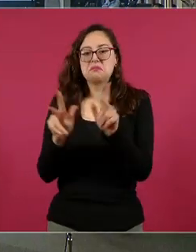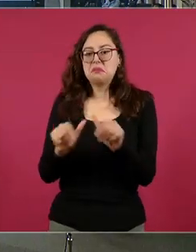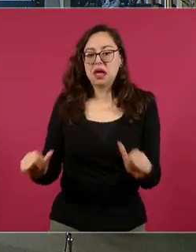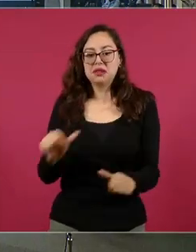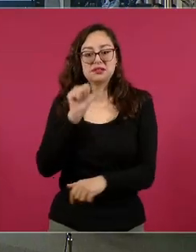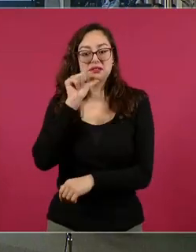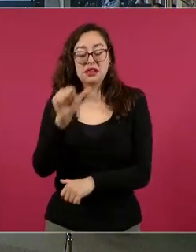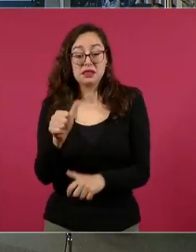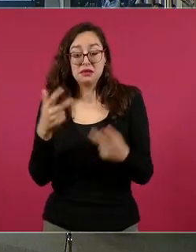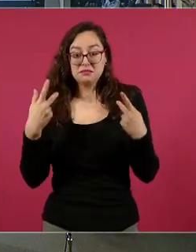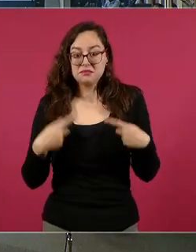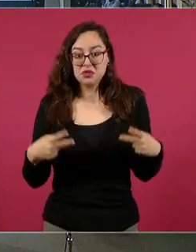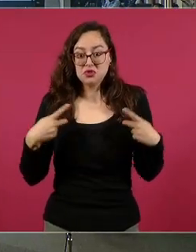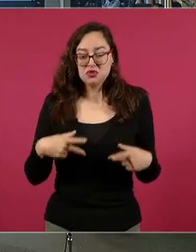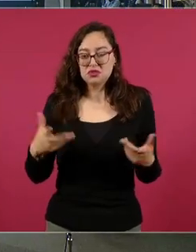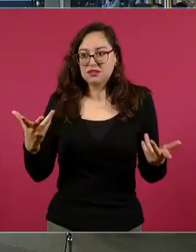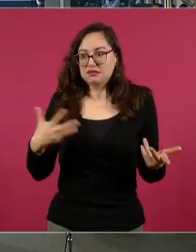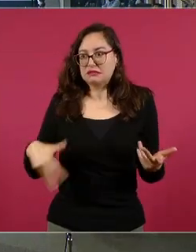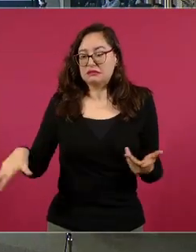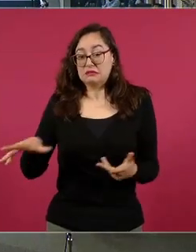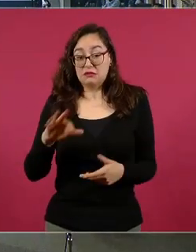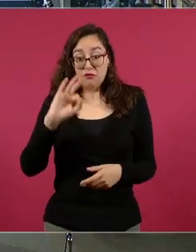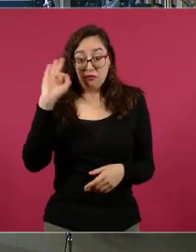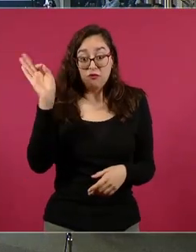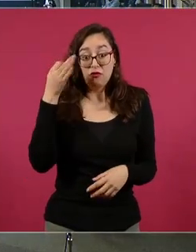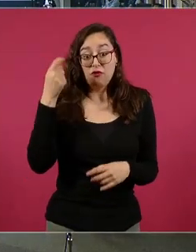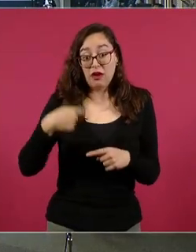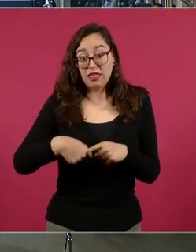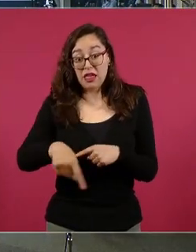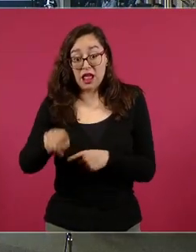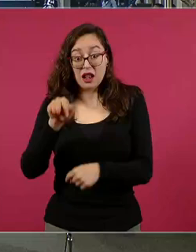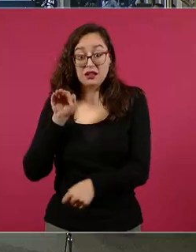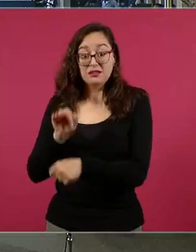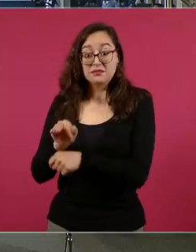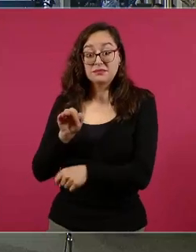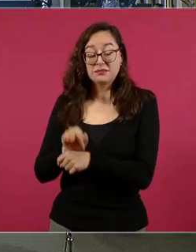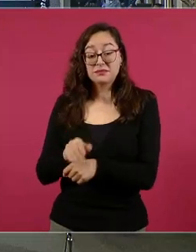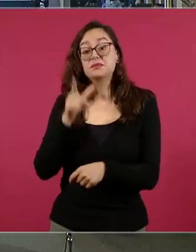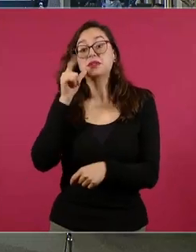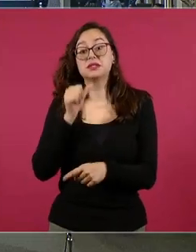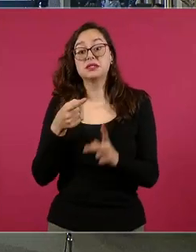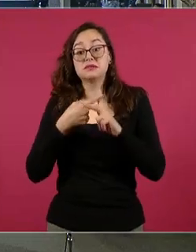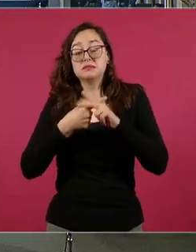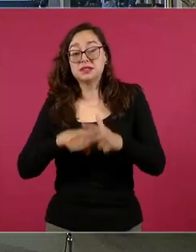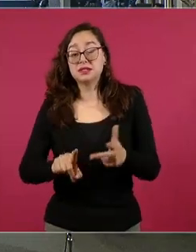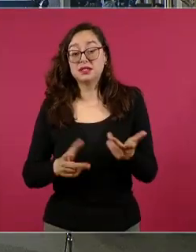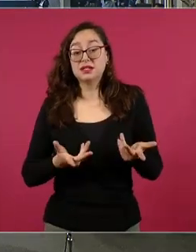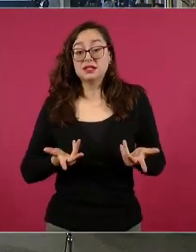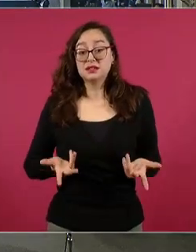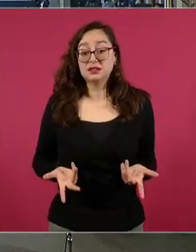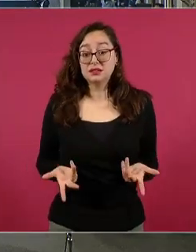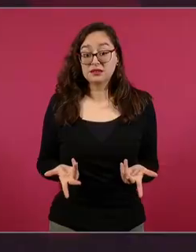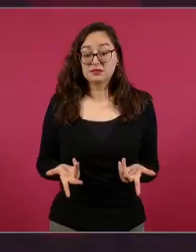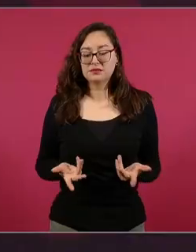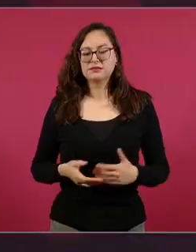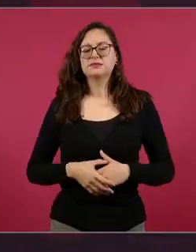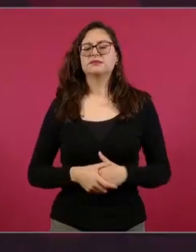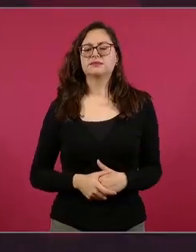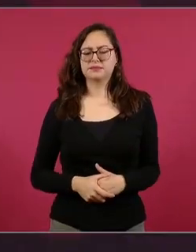potosinos con su ayuda para los días que se vienen, pues mañana empieza esta feria. Sí. La